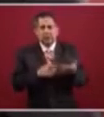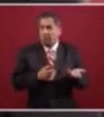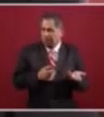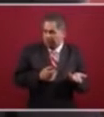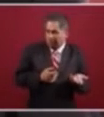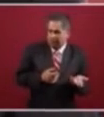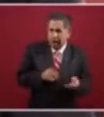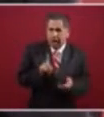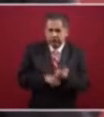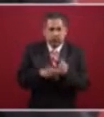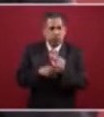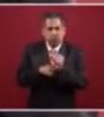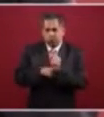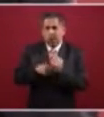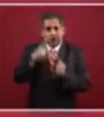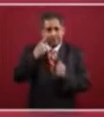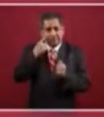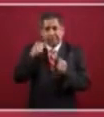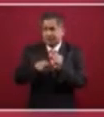se oculta